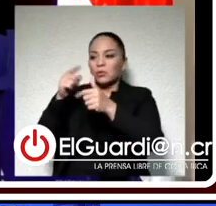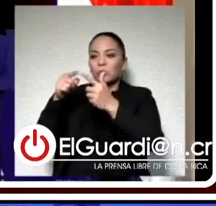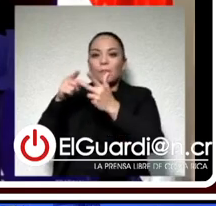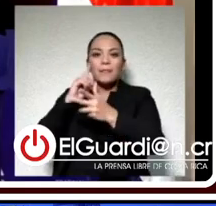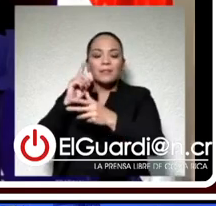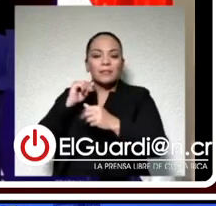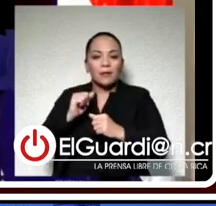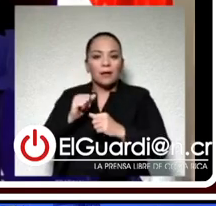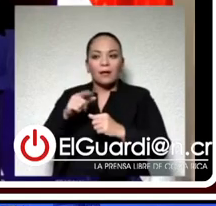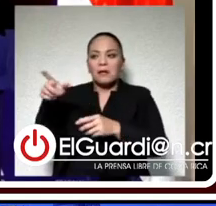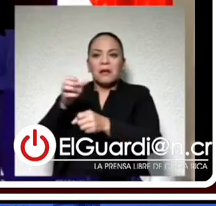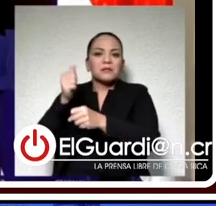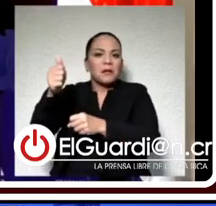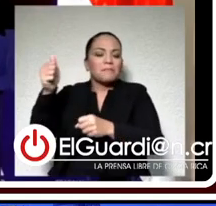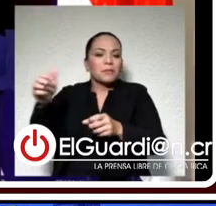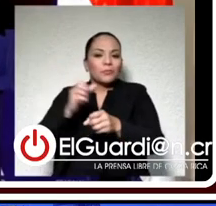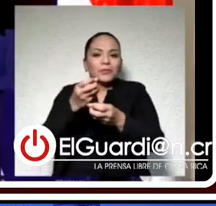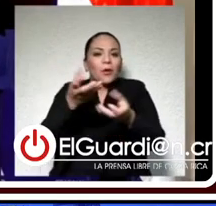sacaba cosas.